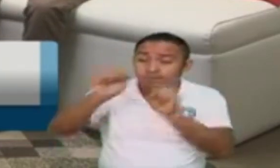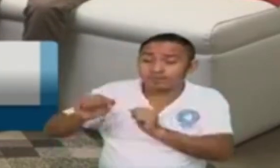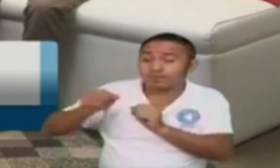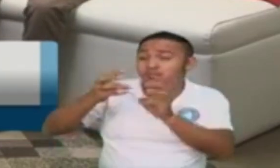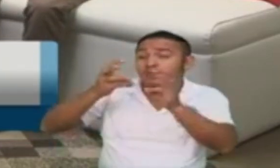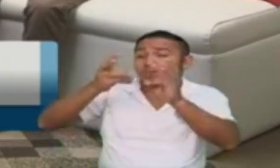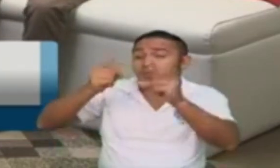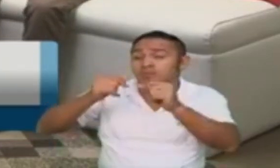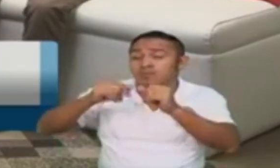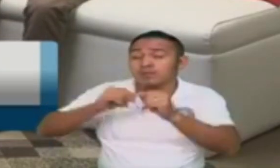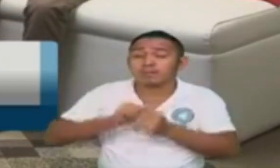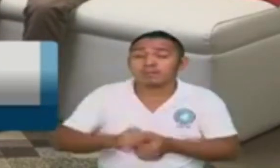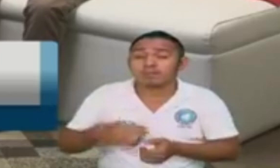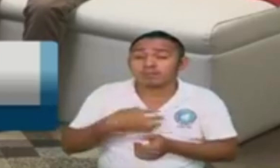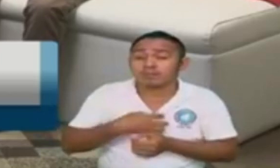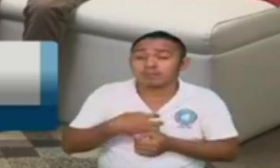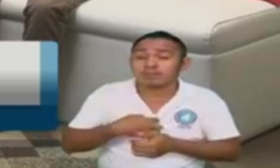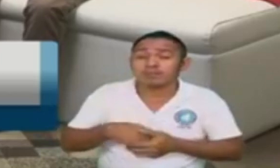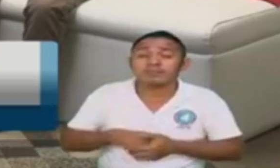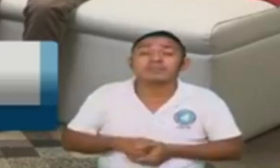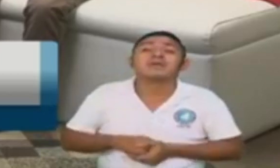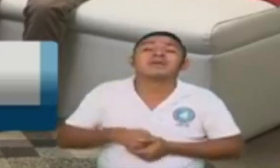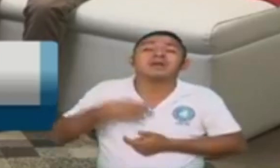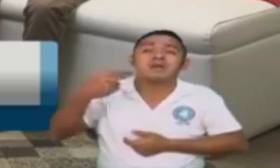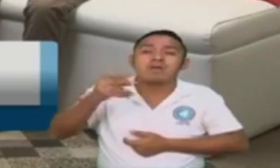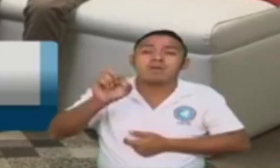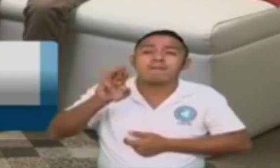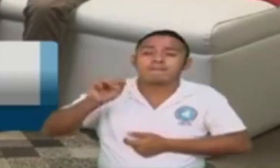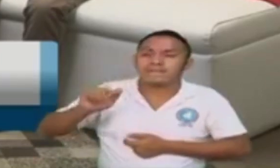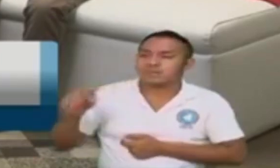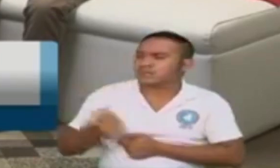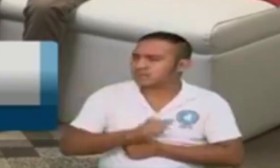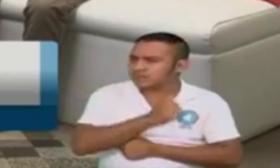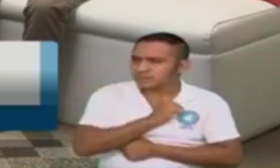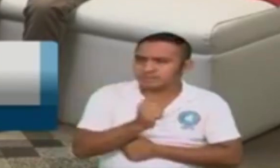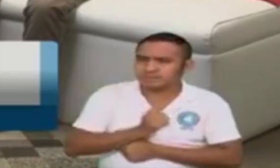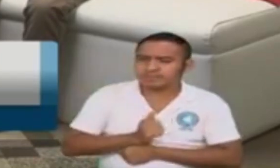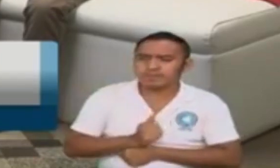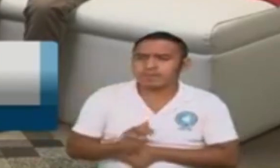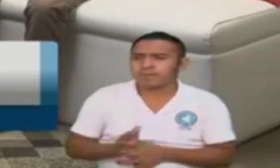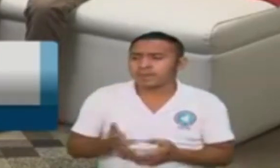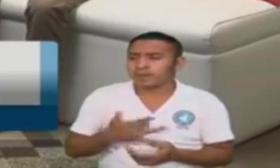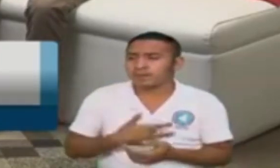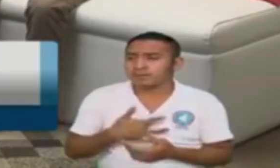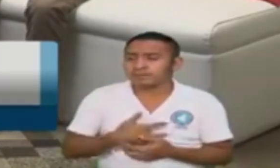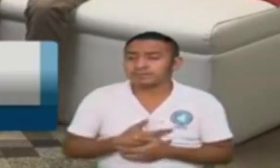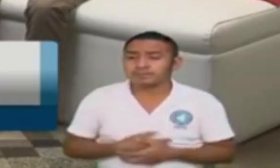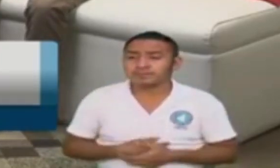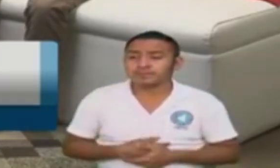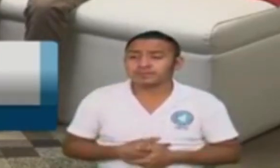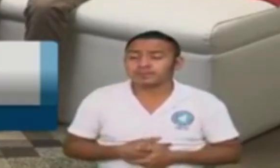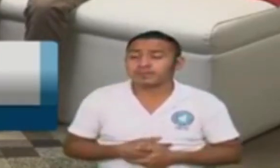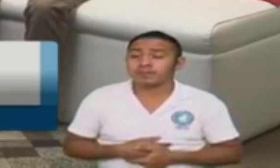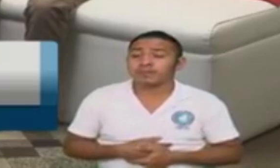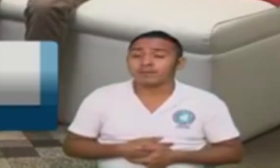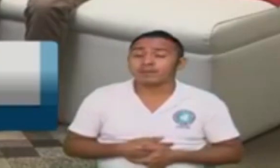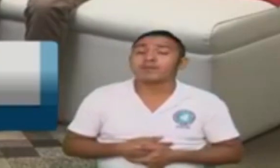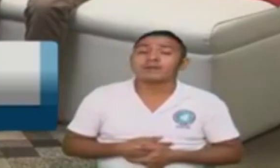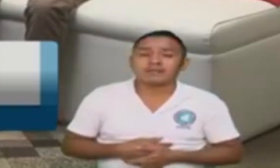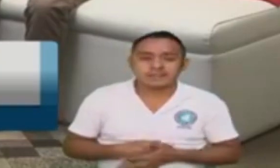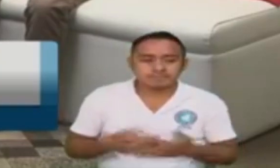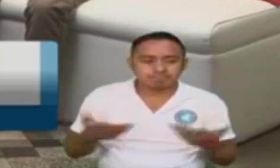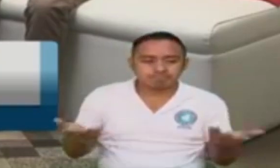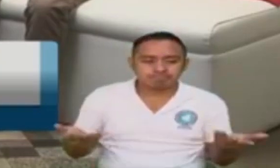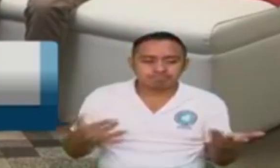producen el tiroides. Es medible, obviamente. Es medible, claro. ¿Qué examen se necesita para medir las hormonas? Lo básico, en ese caso, correcto, lo básico